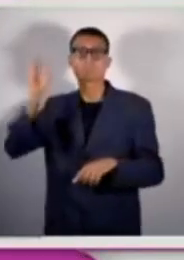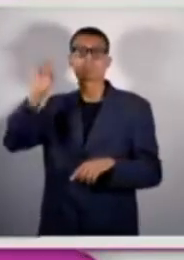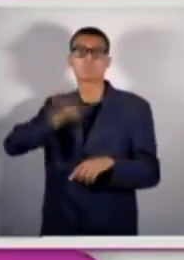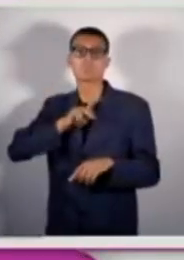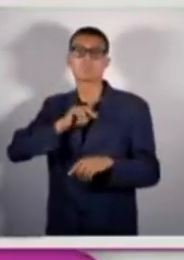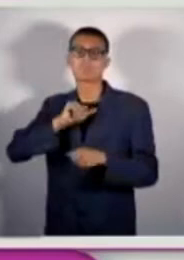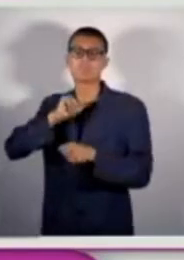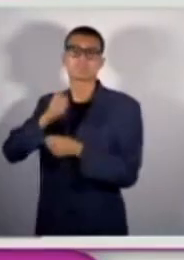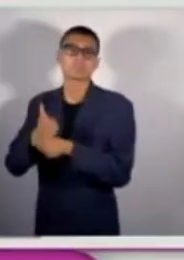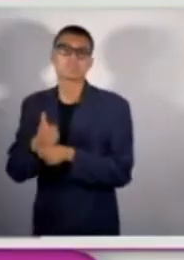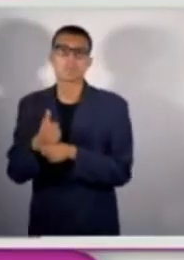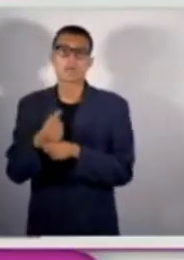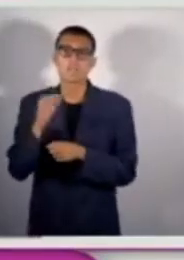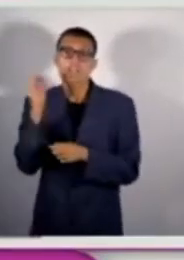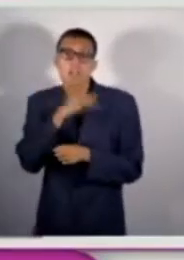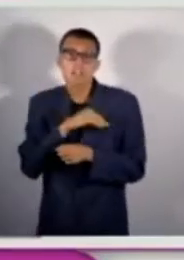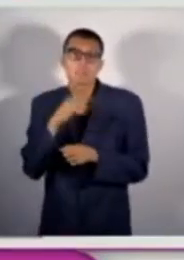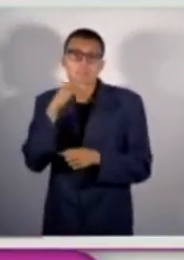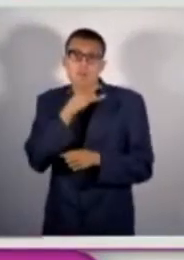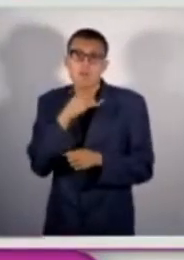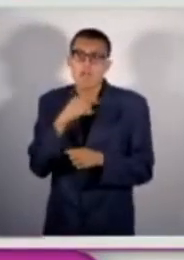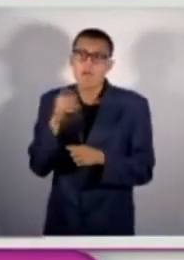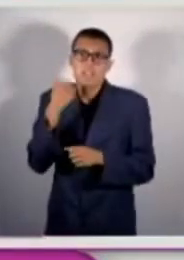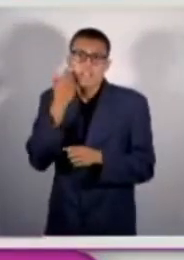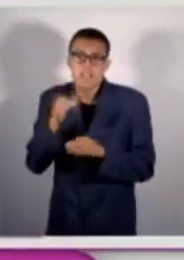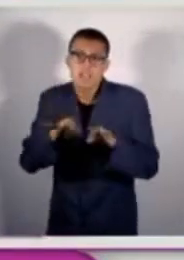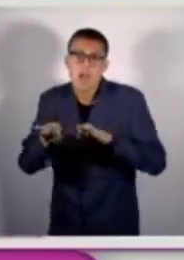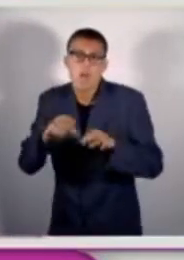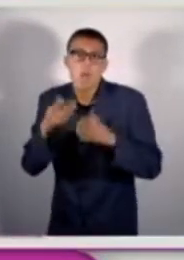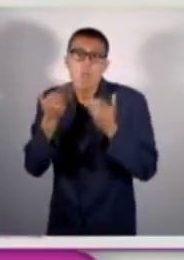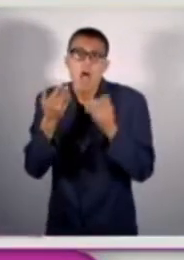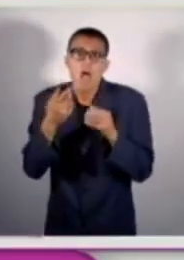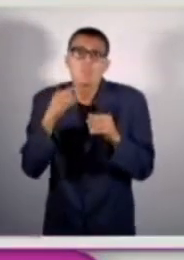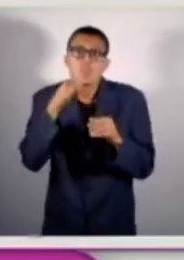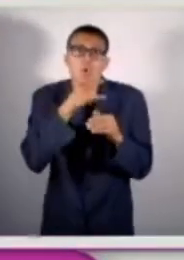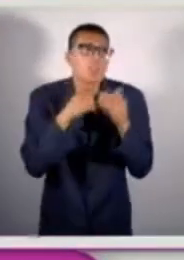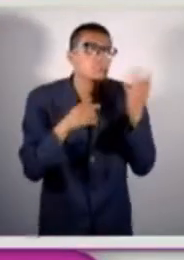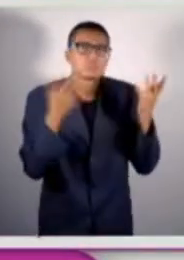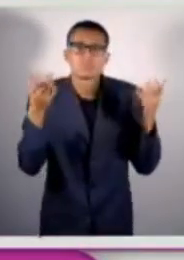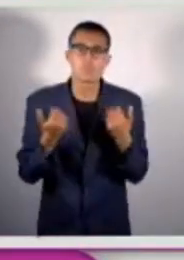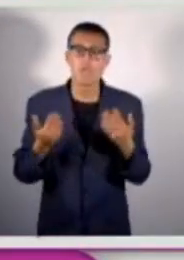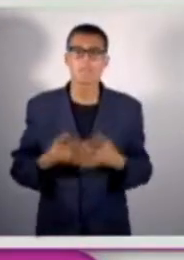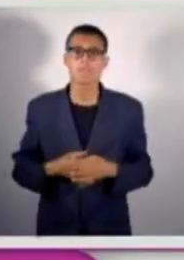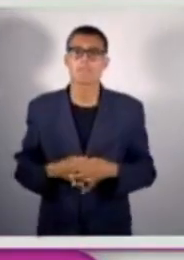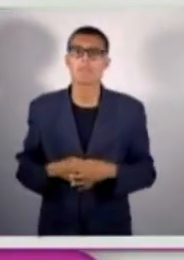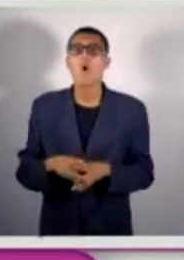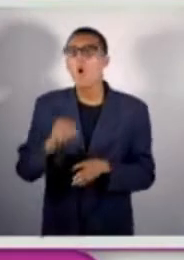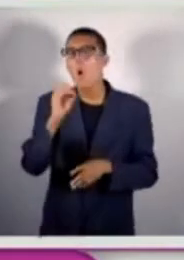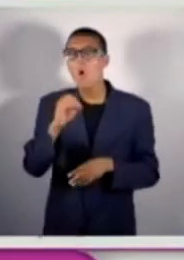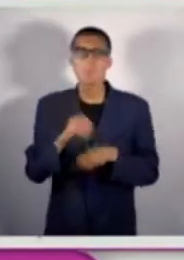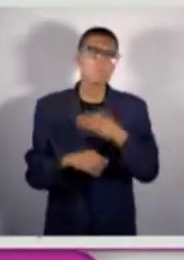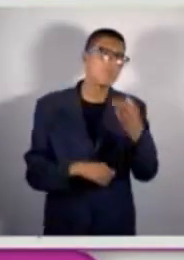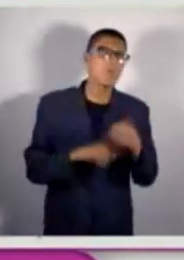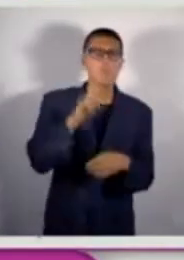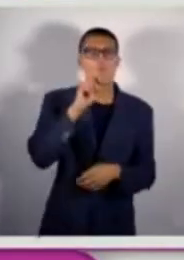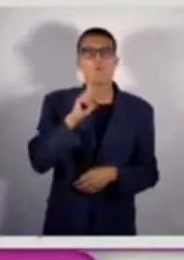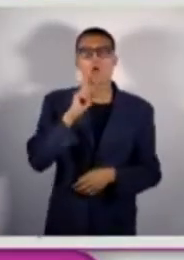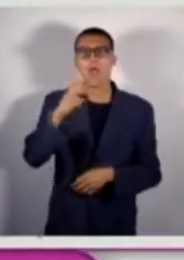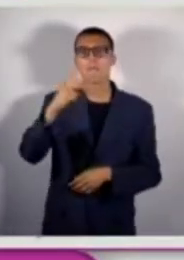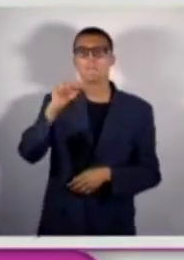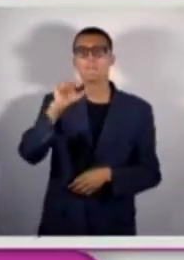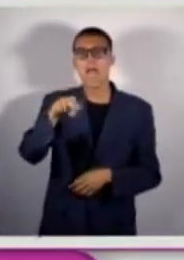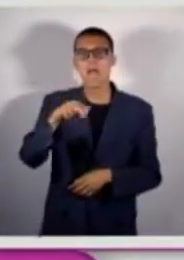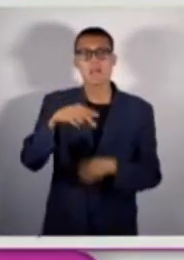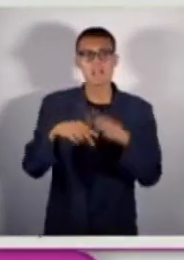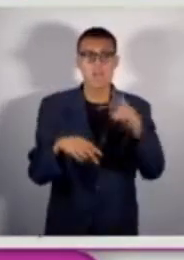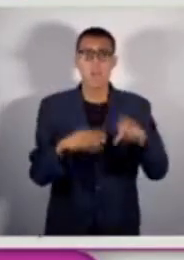generar la unidad en su propia planilla, y ello no llevará a generar unidad en nuestra ciudad ni pacificación. O una candidata del PAN que es una